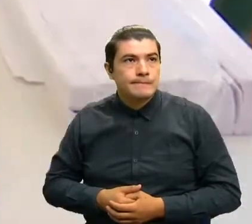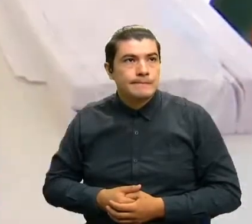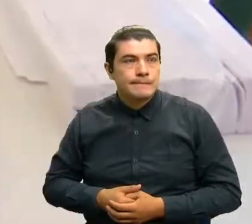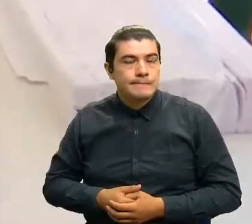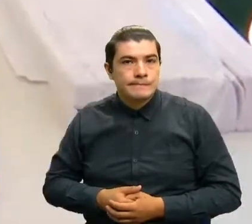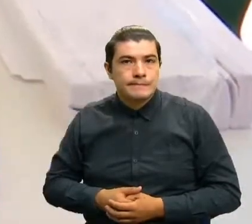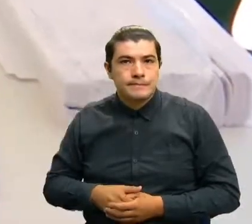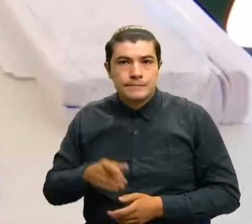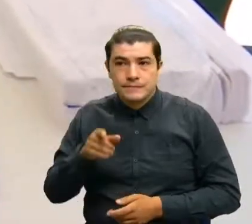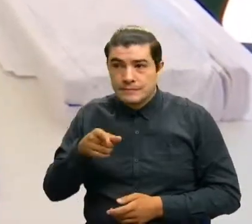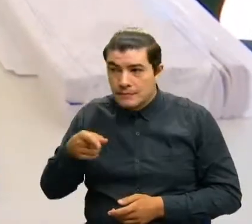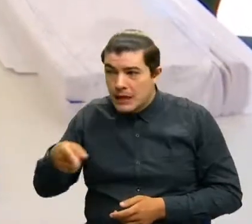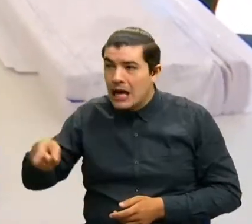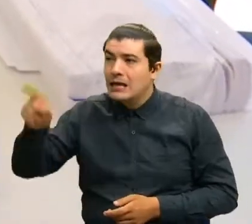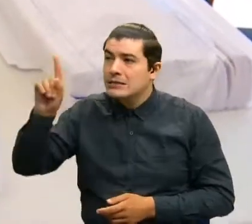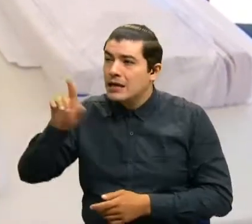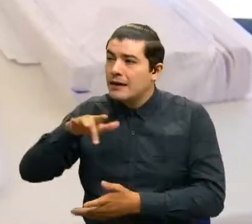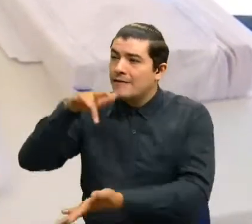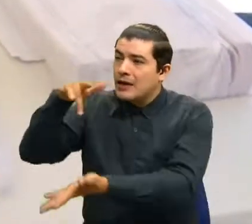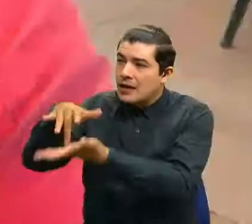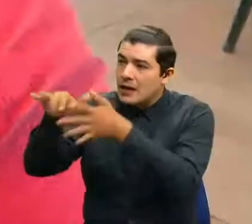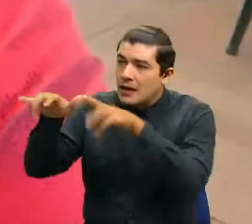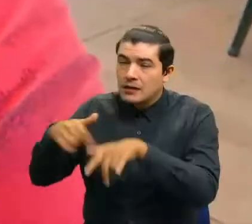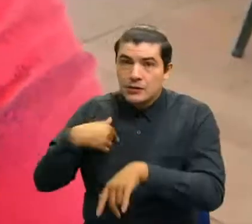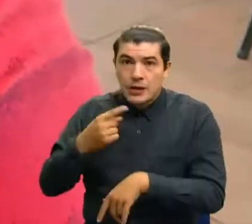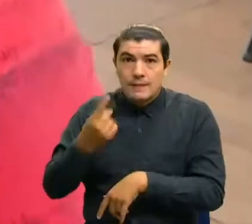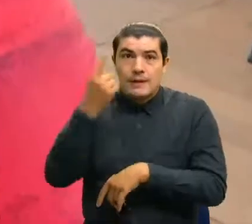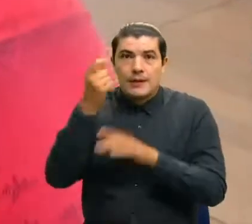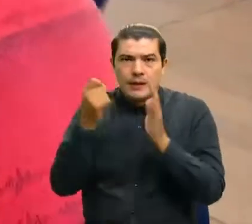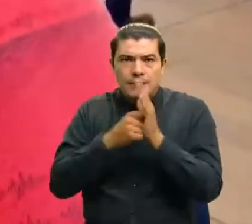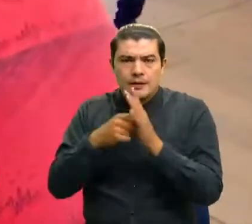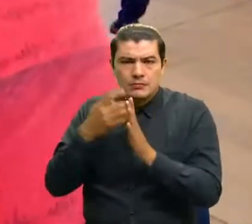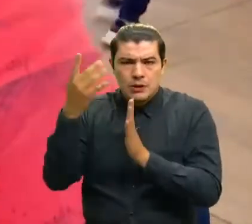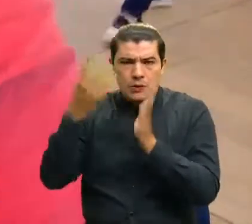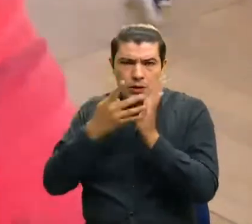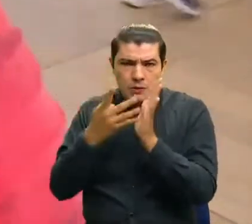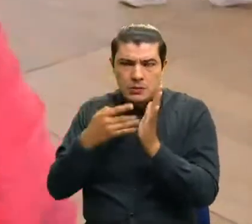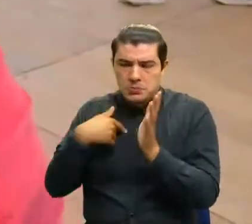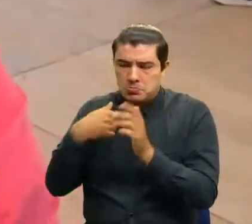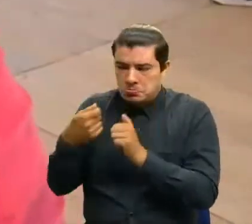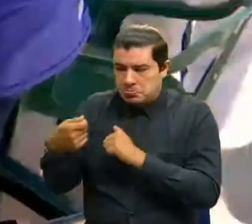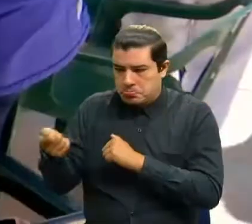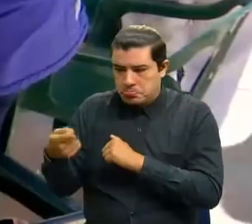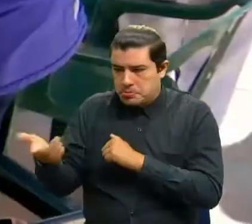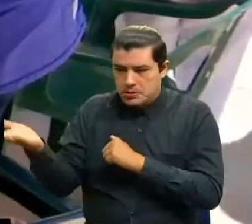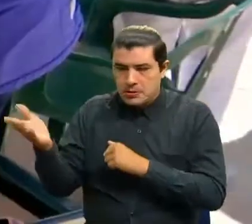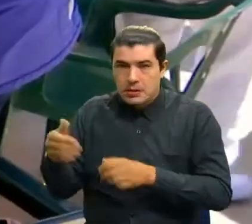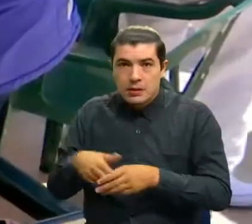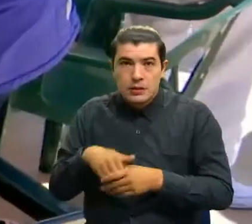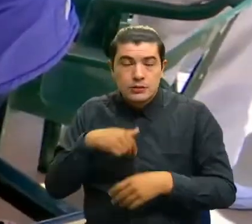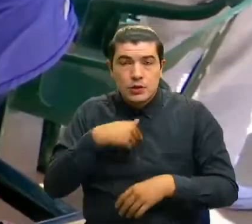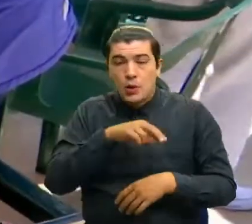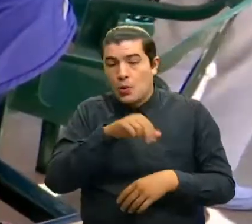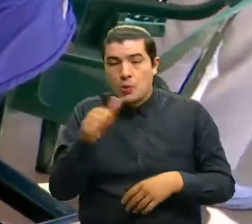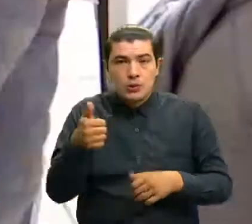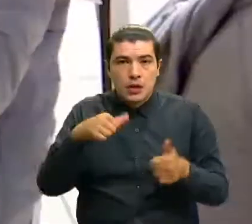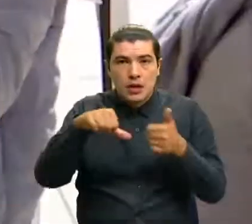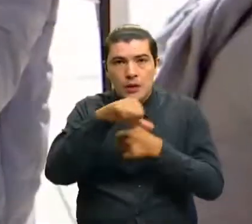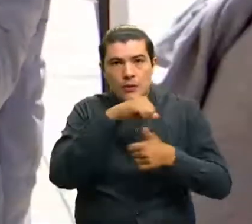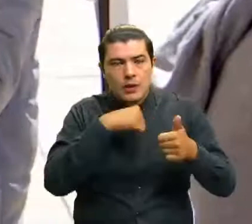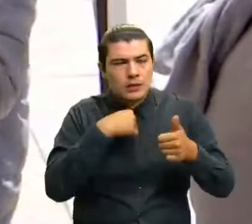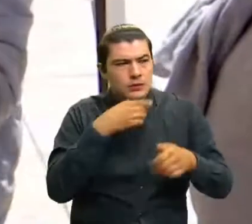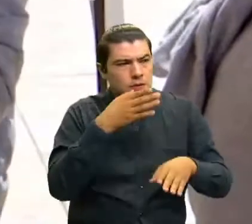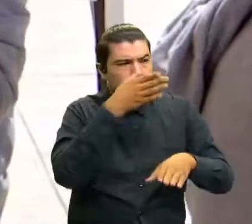atienden. Allá fui, la primera vez me cobraron 4.000. Me fui otra vuelta a preguntar a